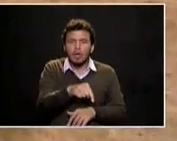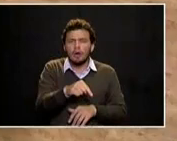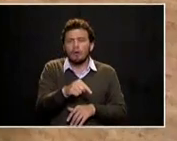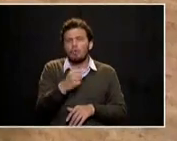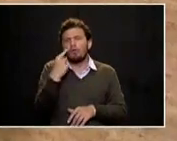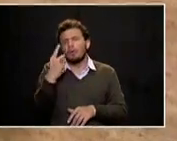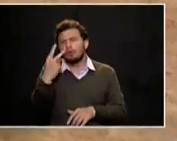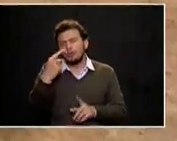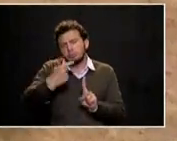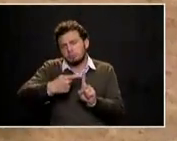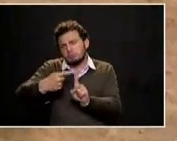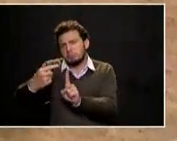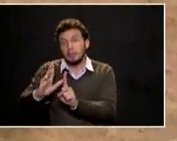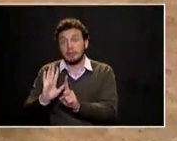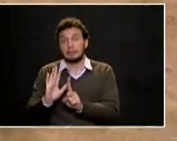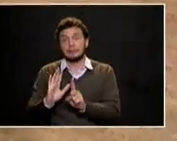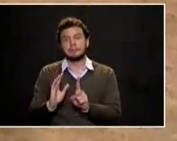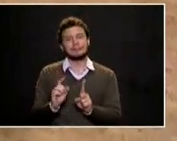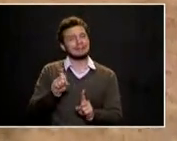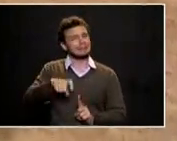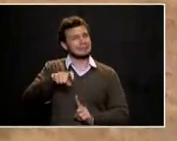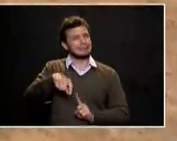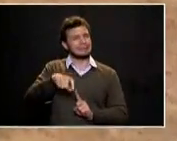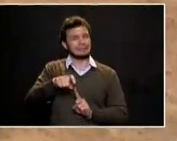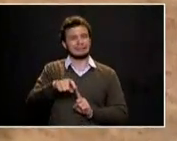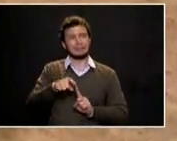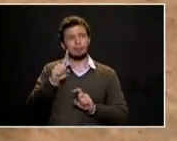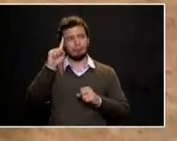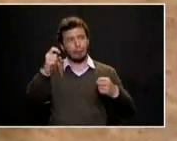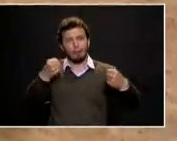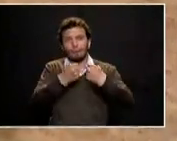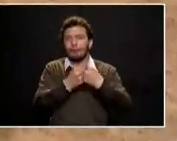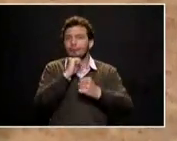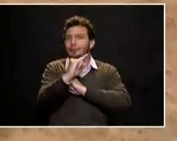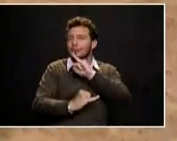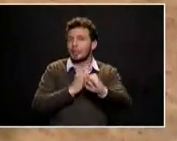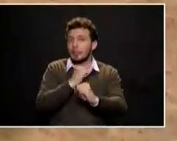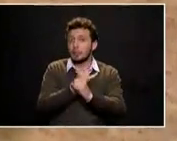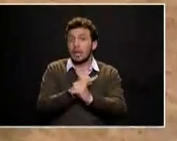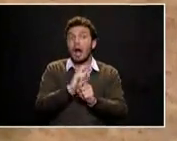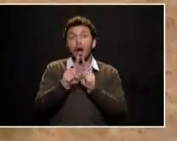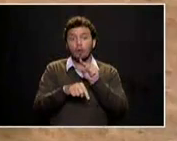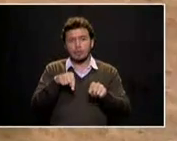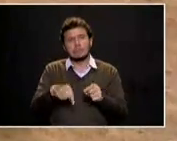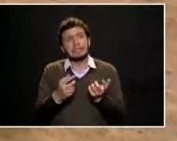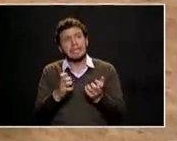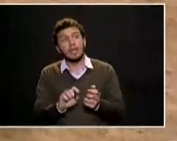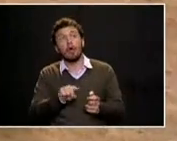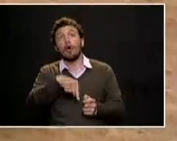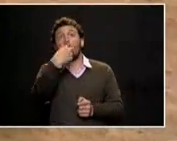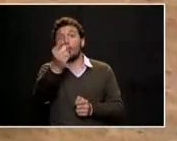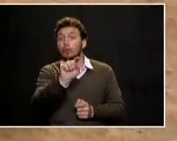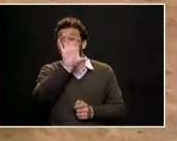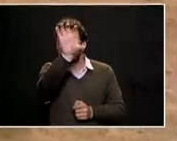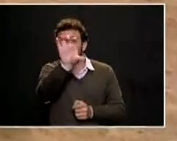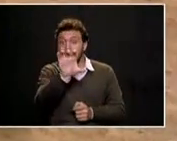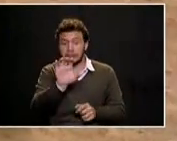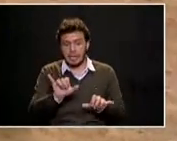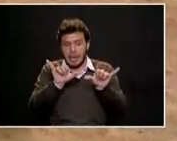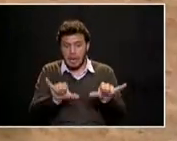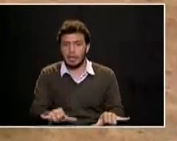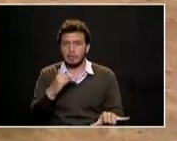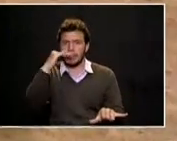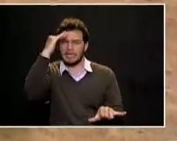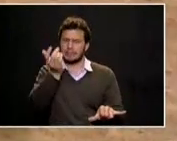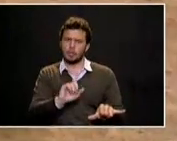necesitamos la cooperación internacional también para que los que se van a ir pues se puedan ir rápidamente y de esa forma no se queden en los semáforos